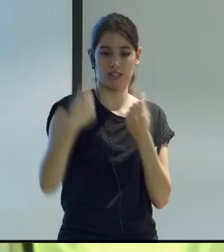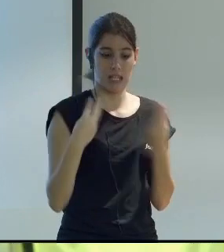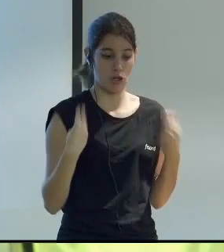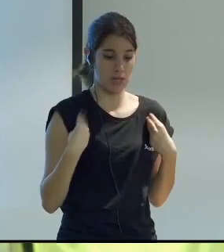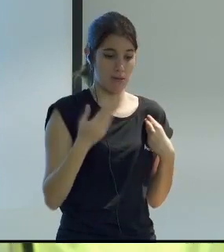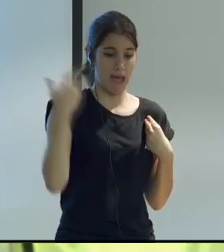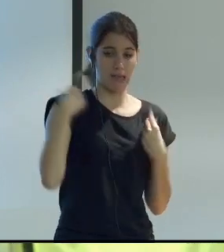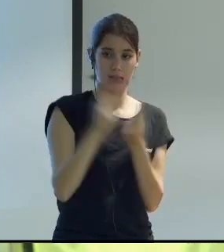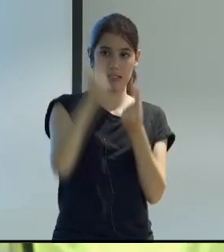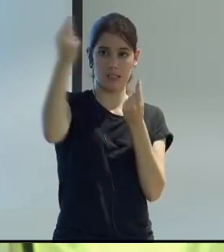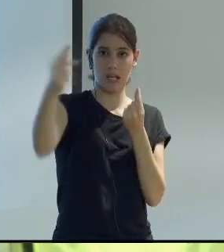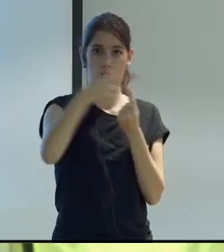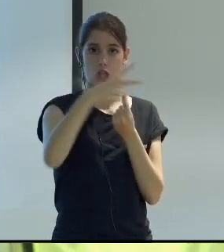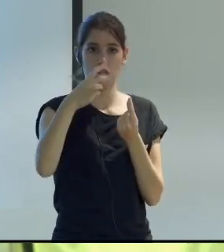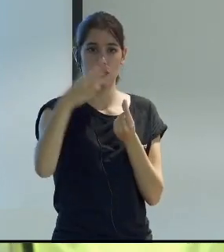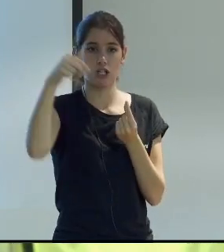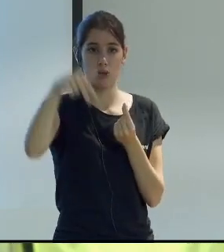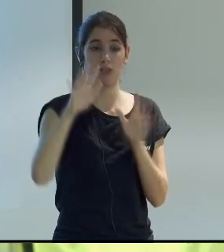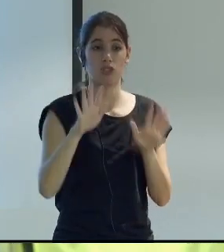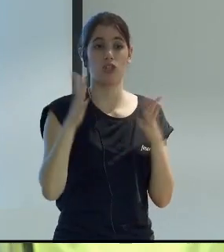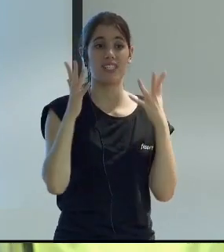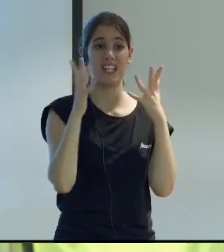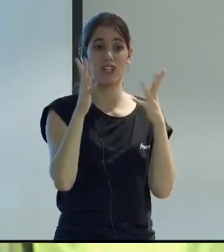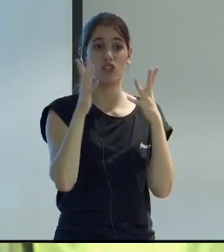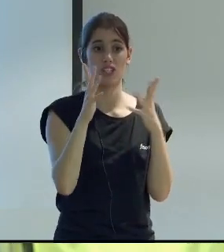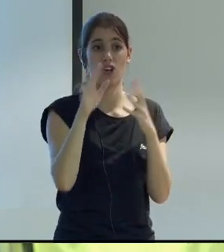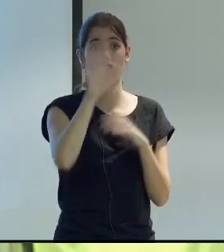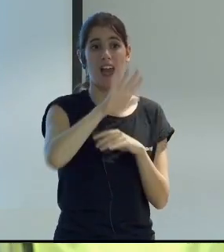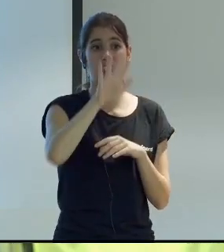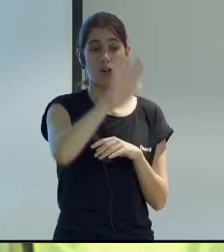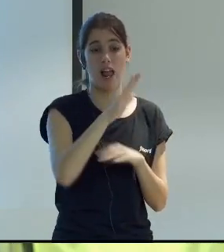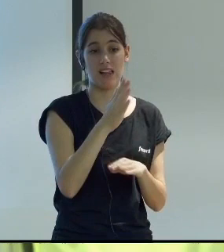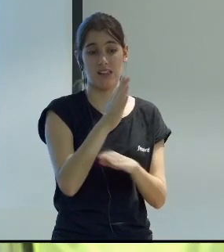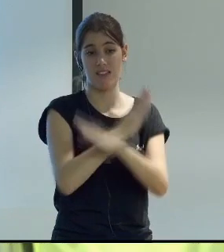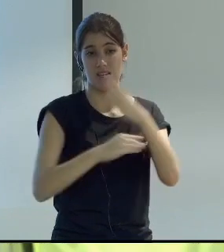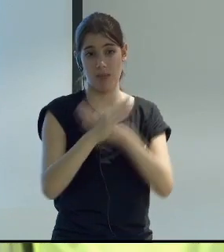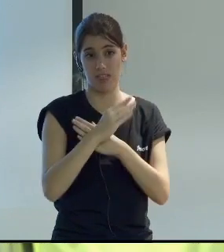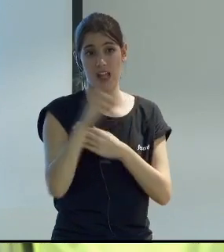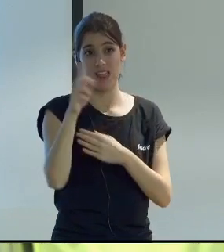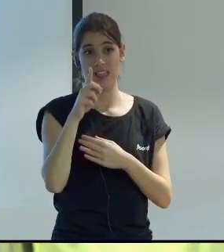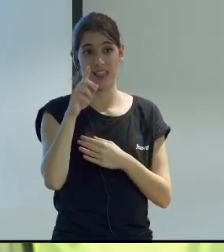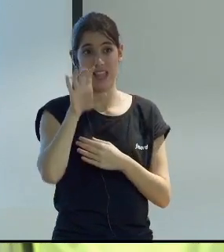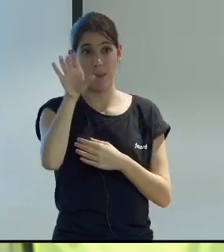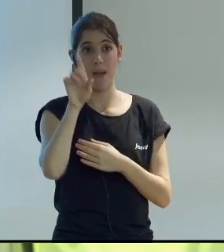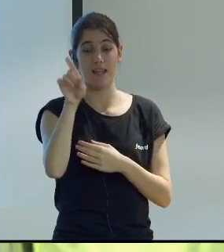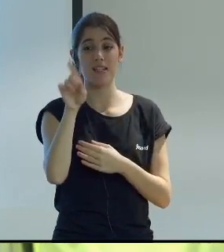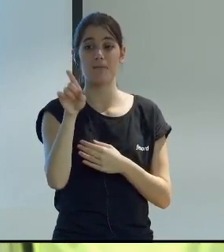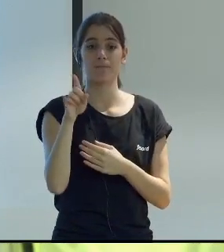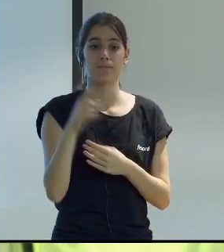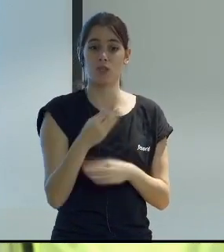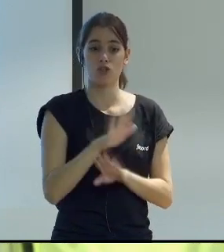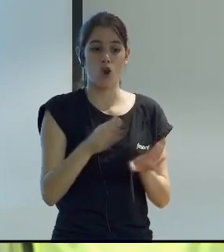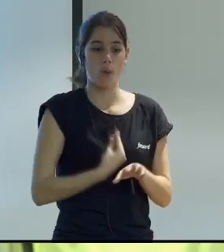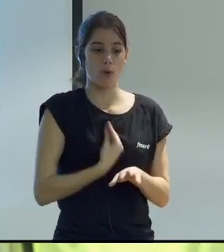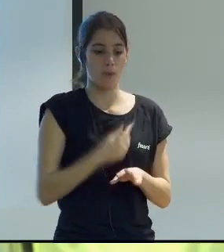gente antes. Y el Consejo Nacional de Discapacidad en Hungría solo se preocupa por cómo la